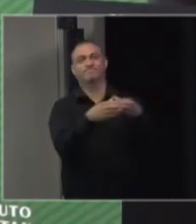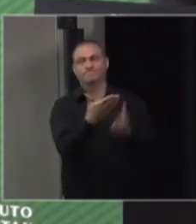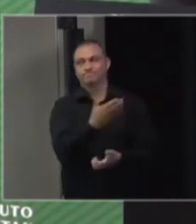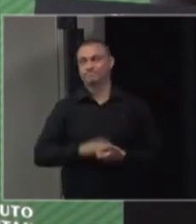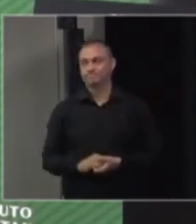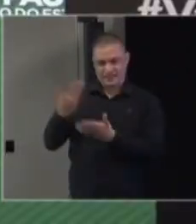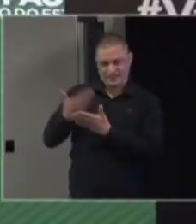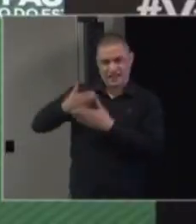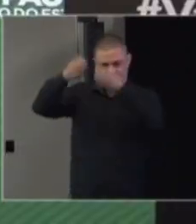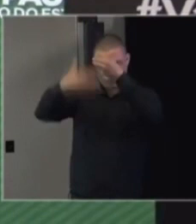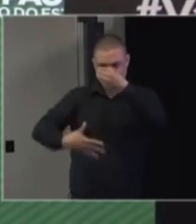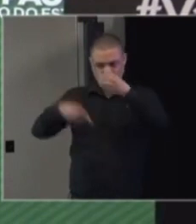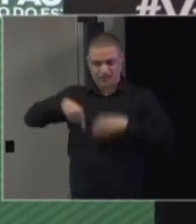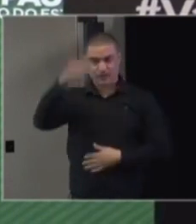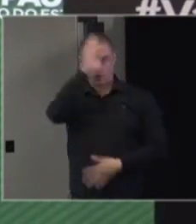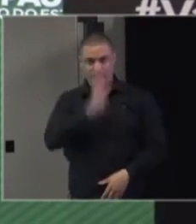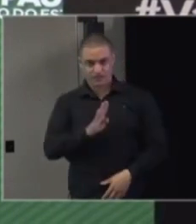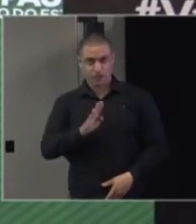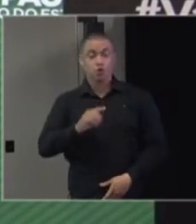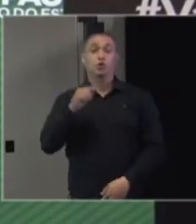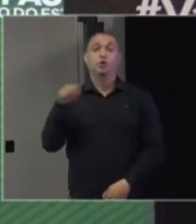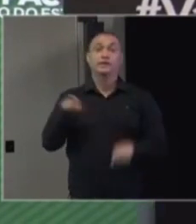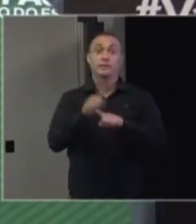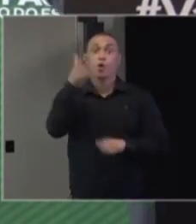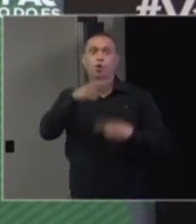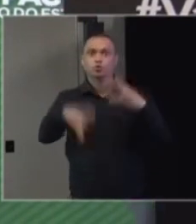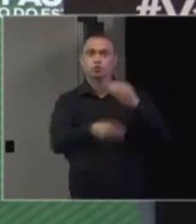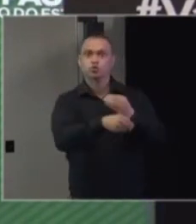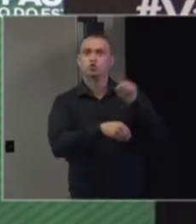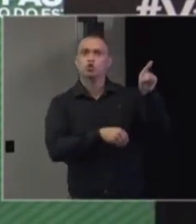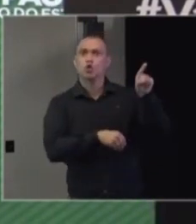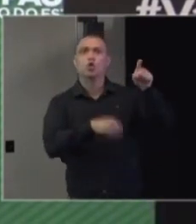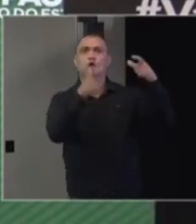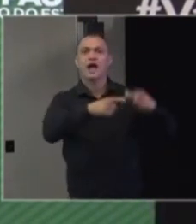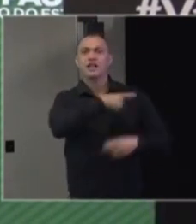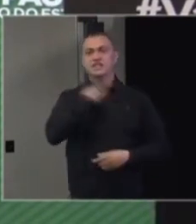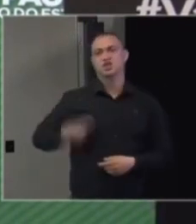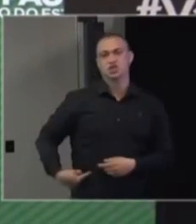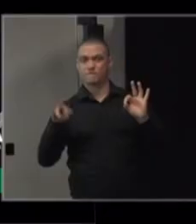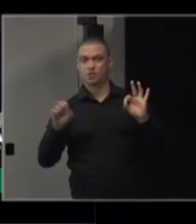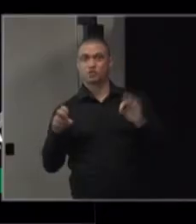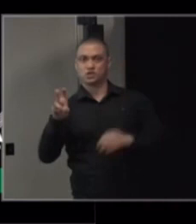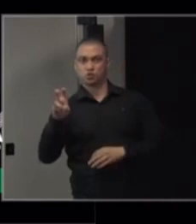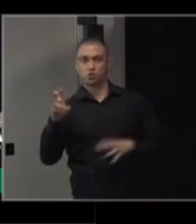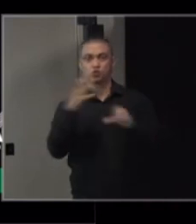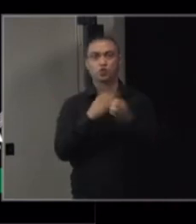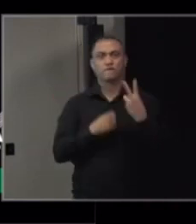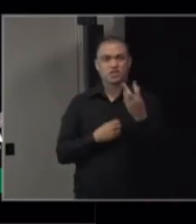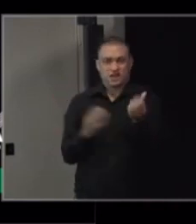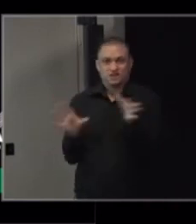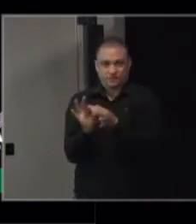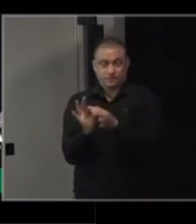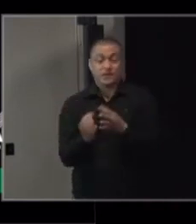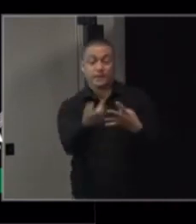50% exigido por la Organización Mundial de la Salud, aunque se ubica muy por debajo de la eficacia mostrada por otras vacunas,